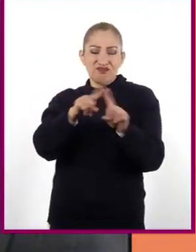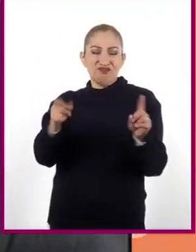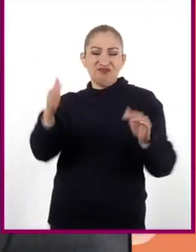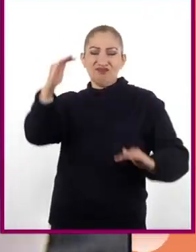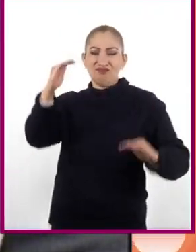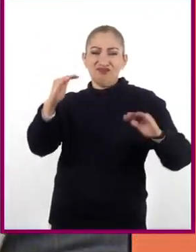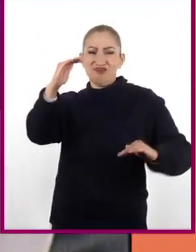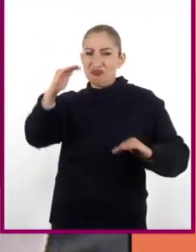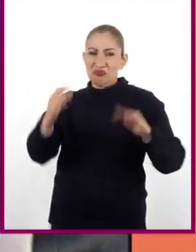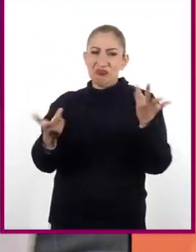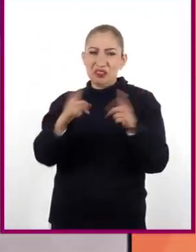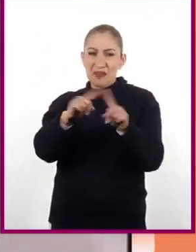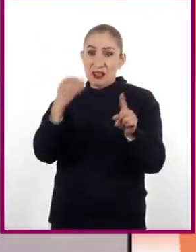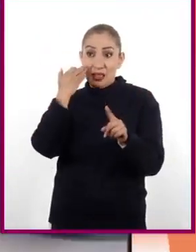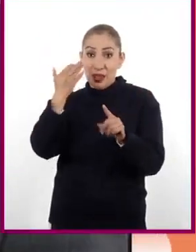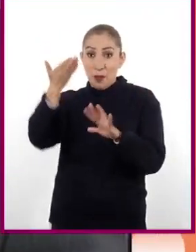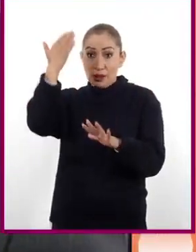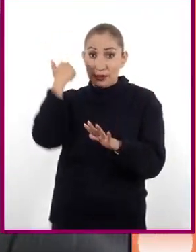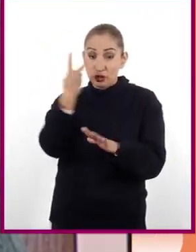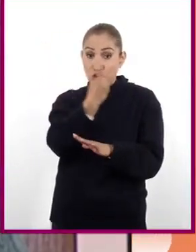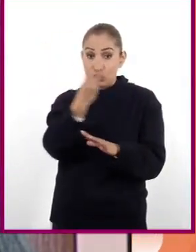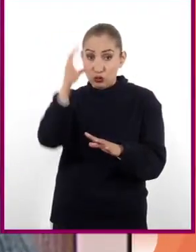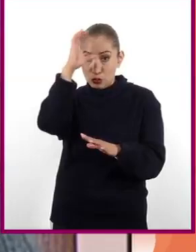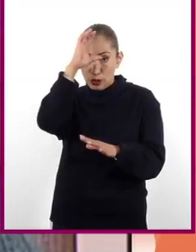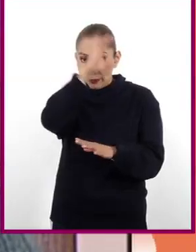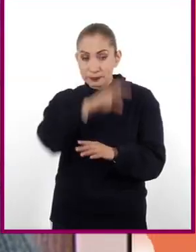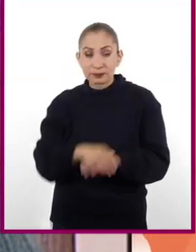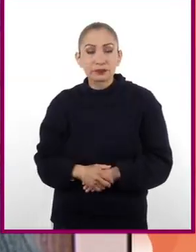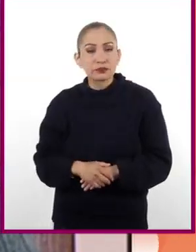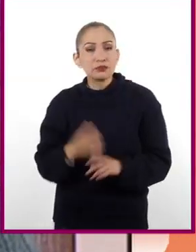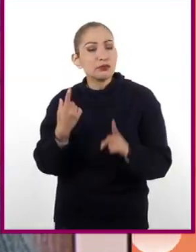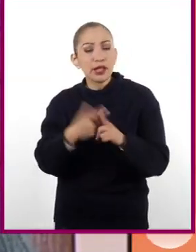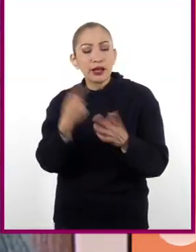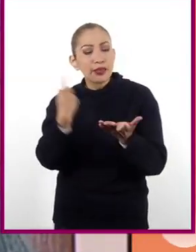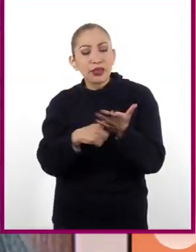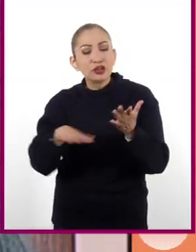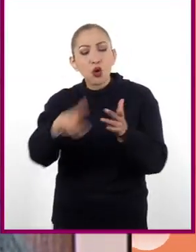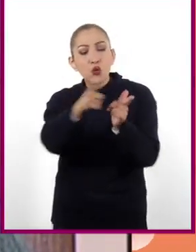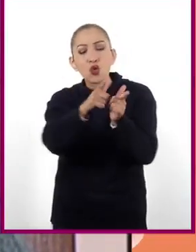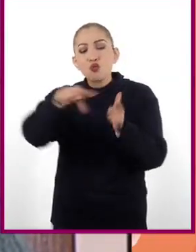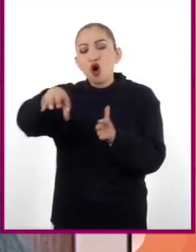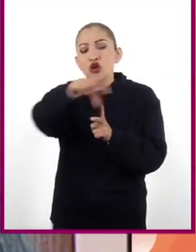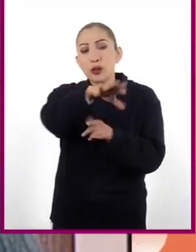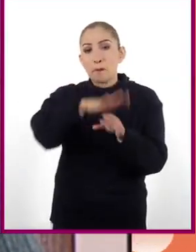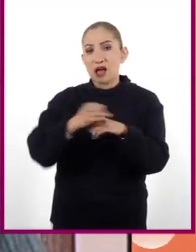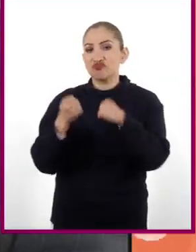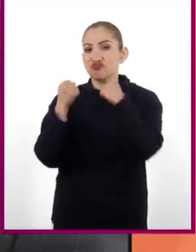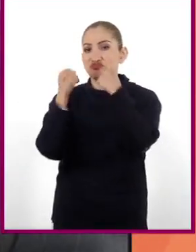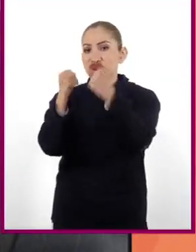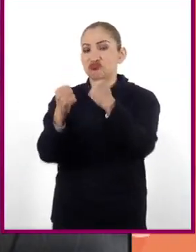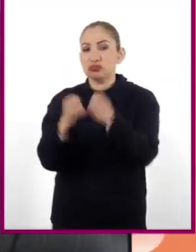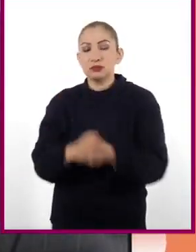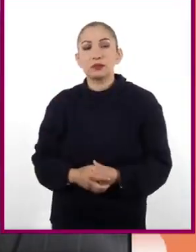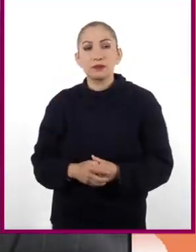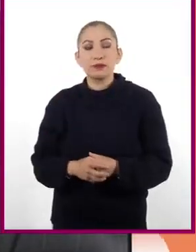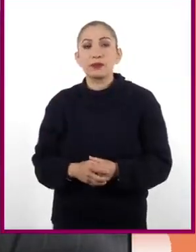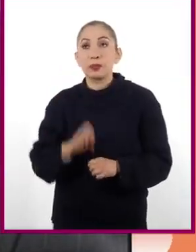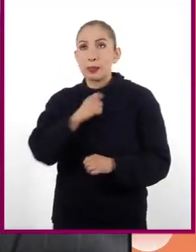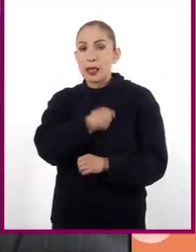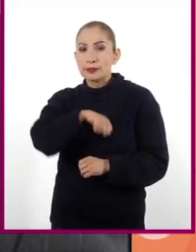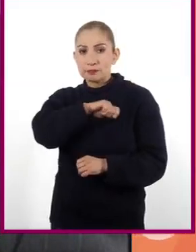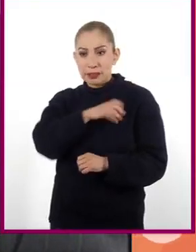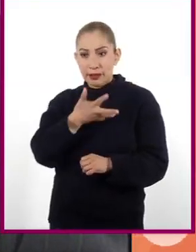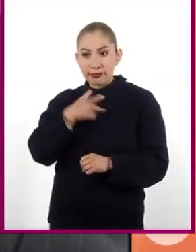en esta época, en dos culturas. ¿Y quiénes conformaban los grupos sociales más poderosos? Como